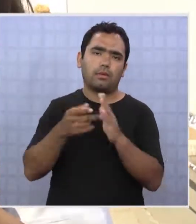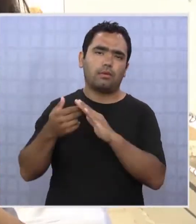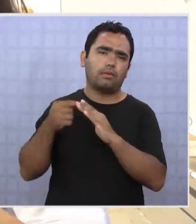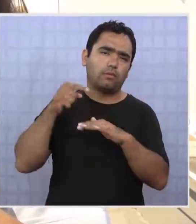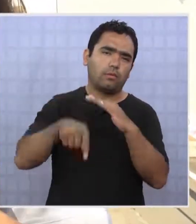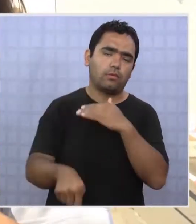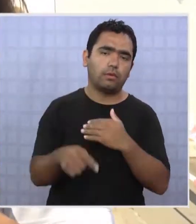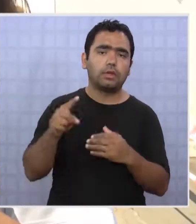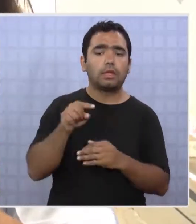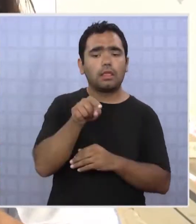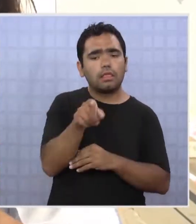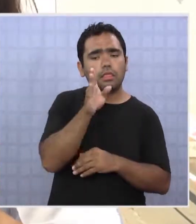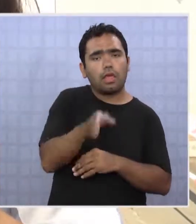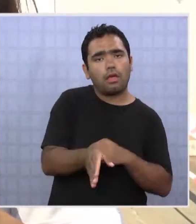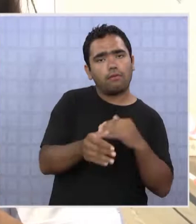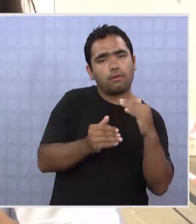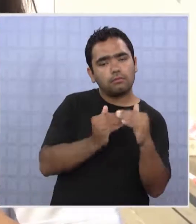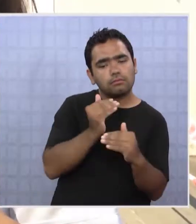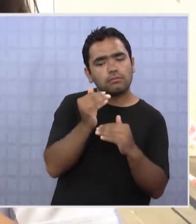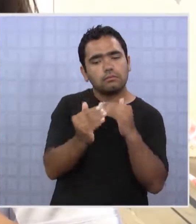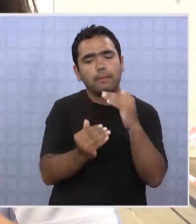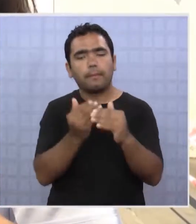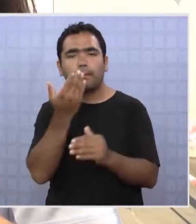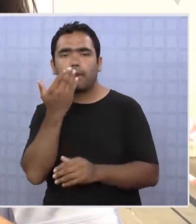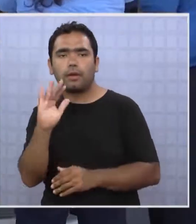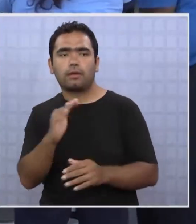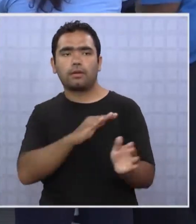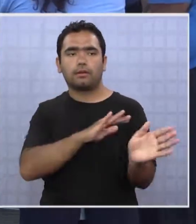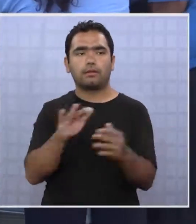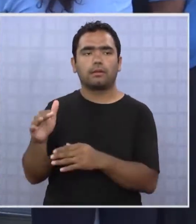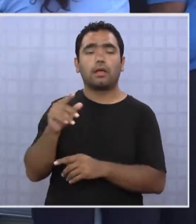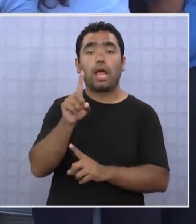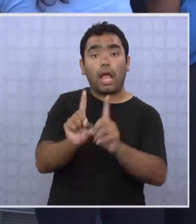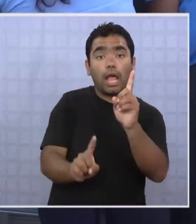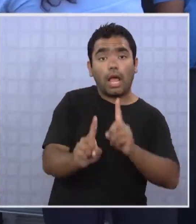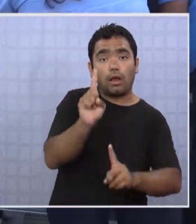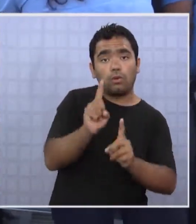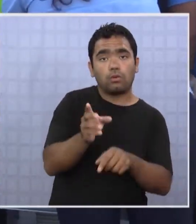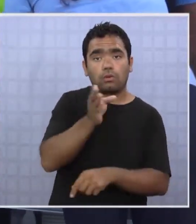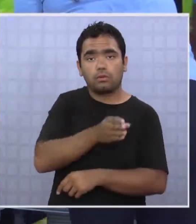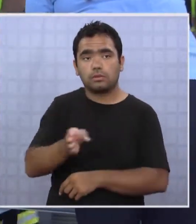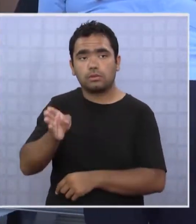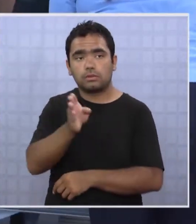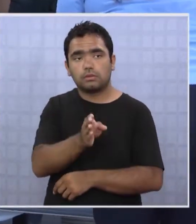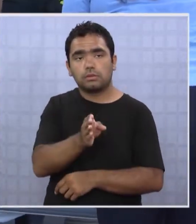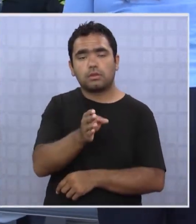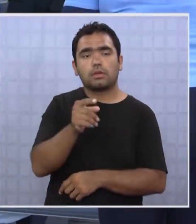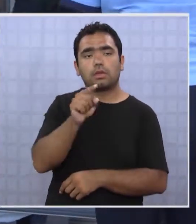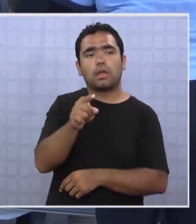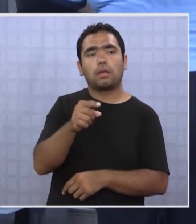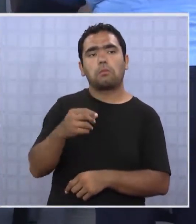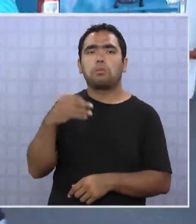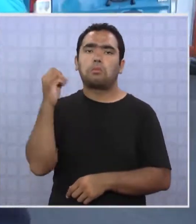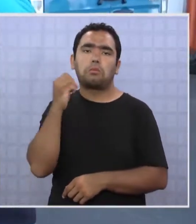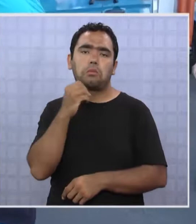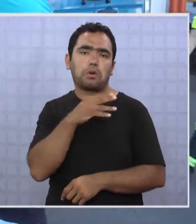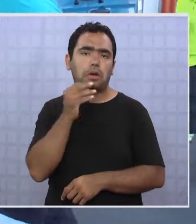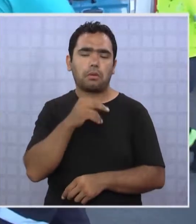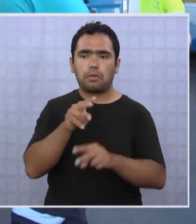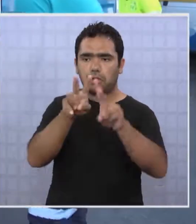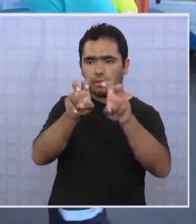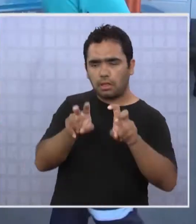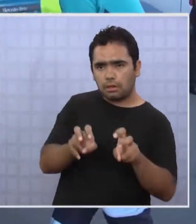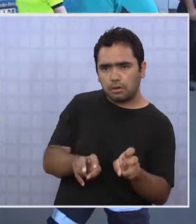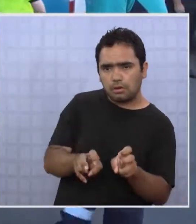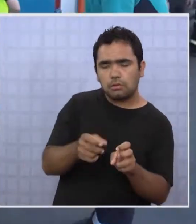evolucionar espontáneamente a la mejoría algunos de los pacientes que llegaron tras el accidente fueron dados de alta luego